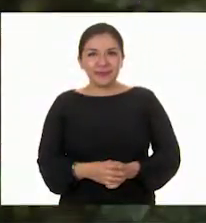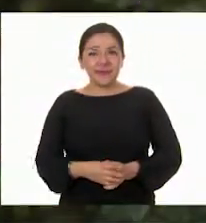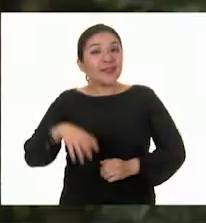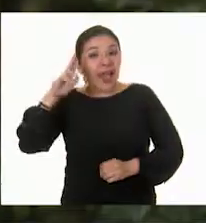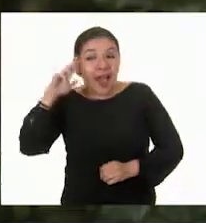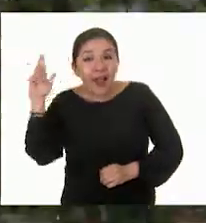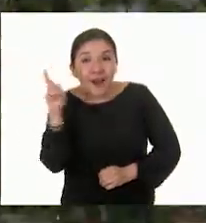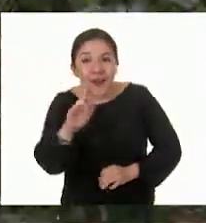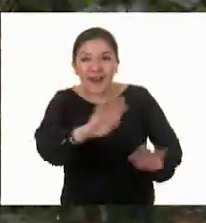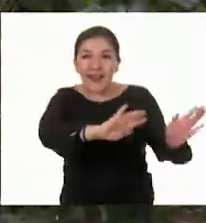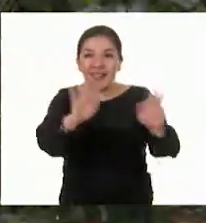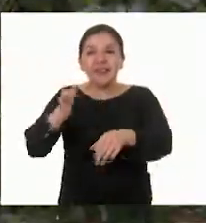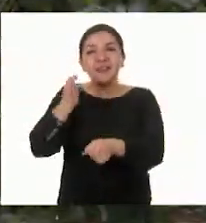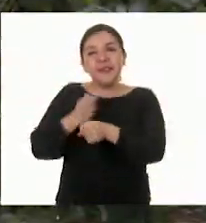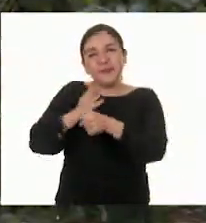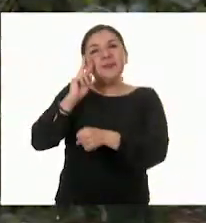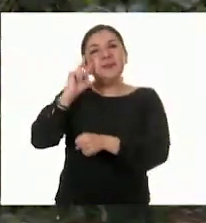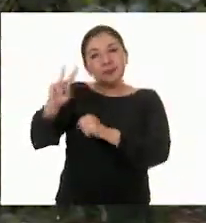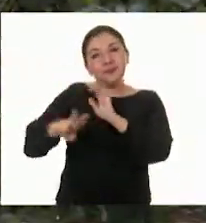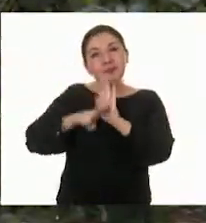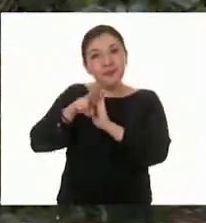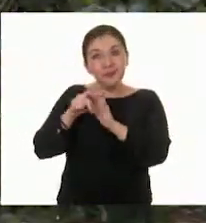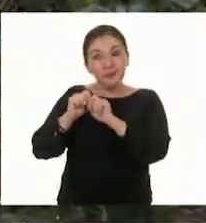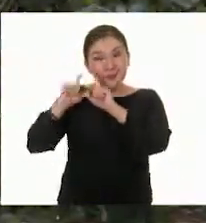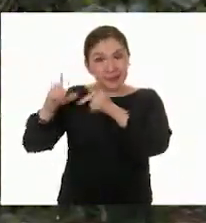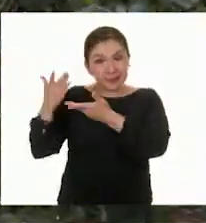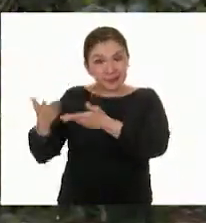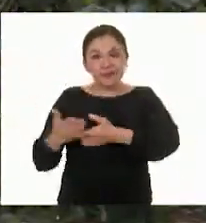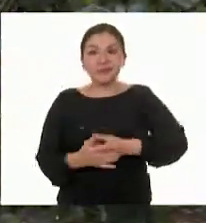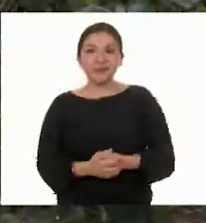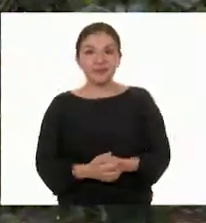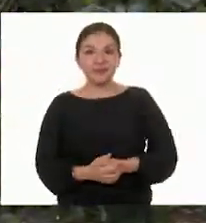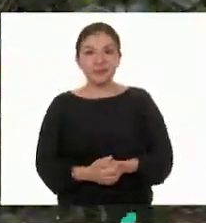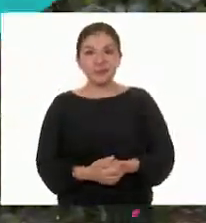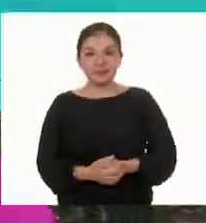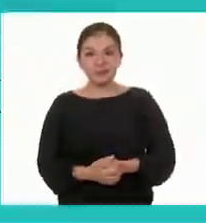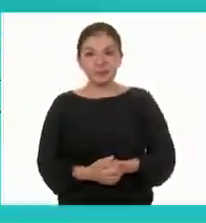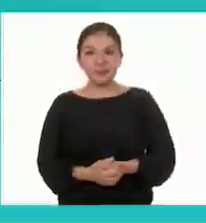¡Hola! ¡Vamos a ver el siguiente video!